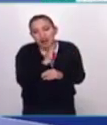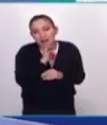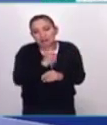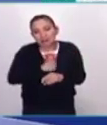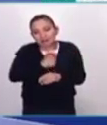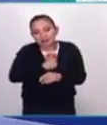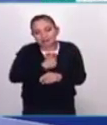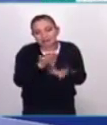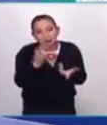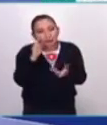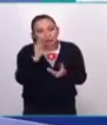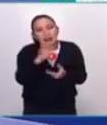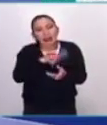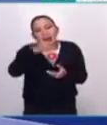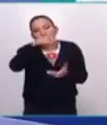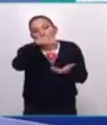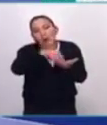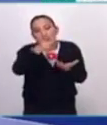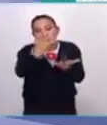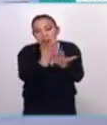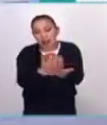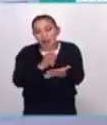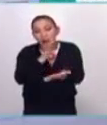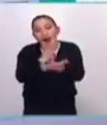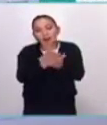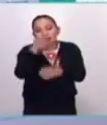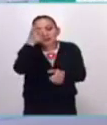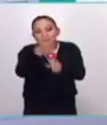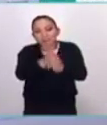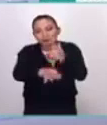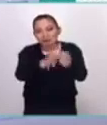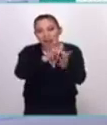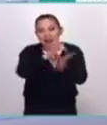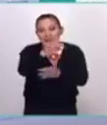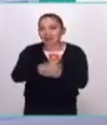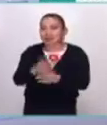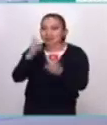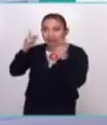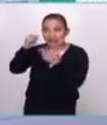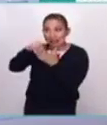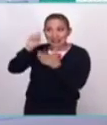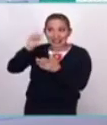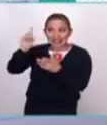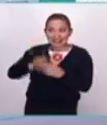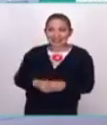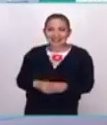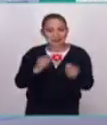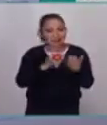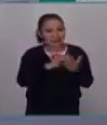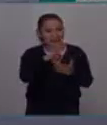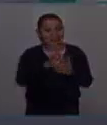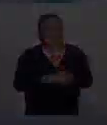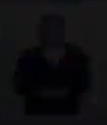tenemos noción de que están ahí, nos están esperando para ser descubiertas. Gracias. A visitar las Zacatecas. Así es. Muchas gracias.